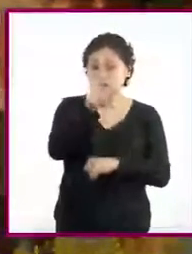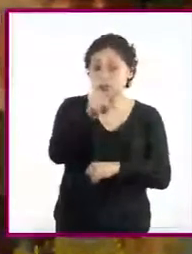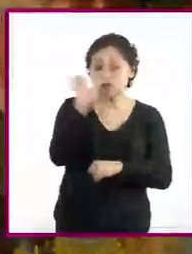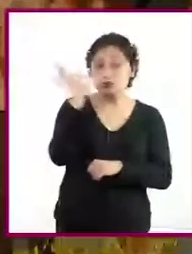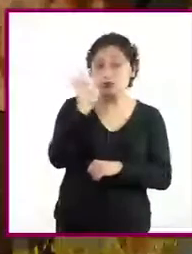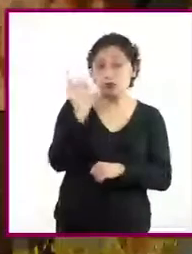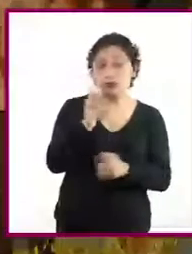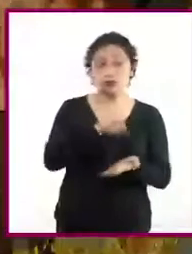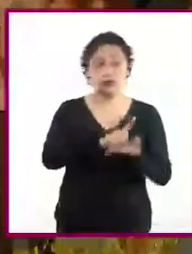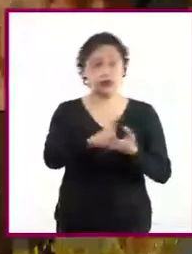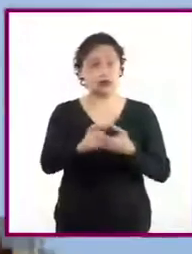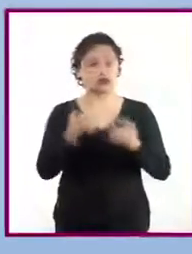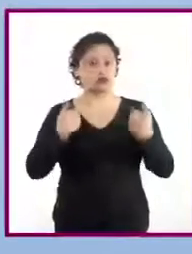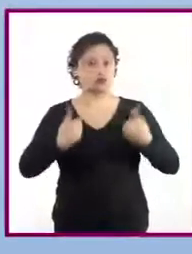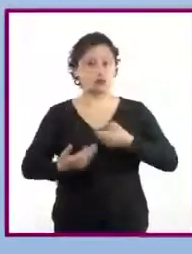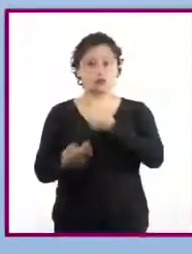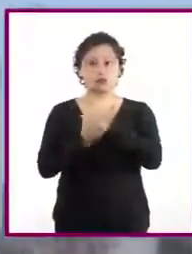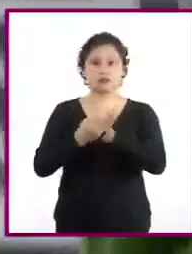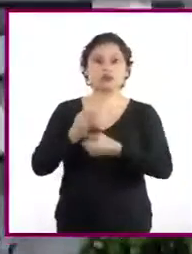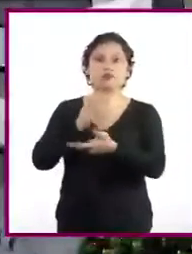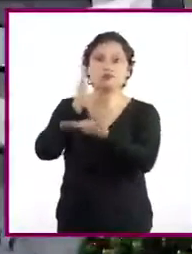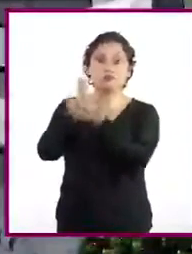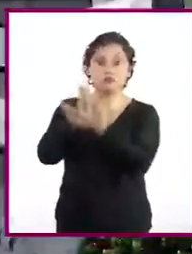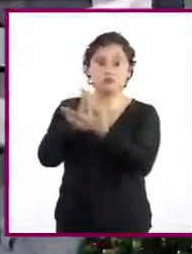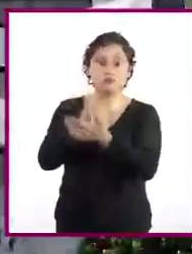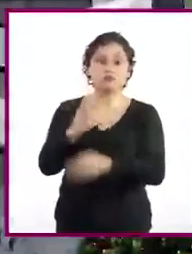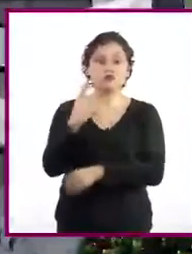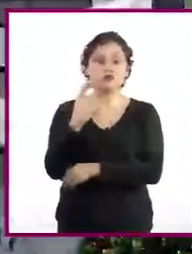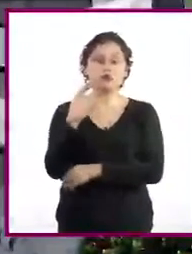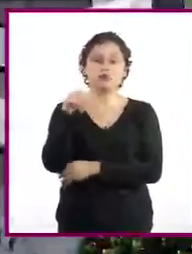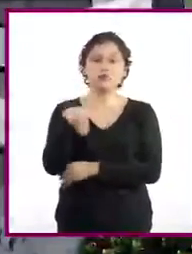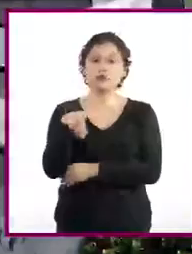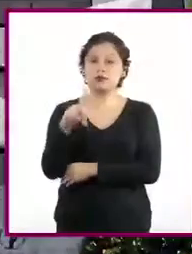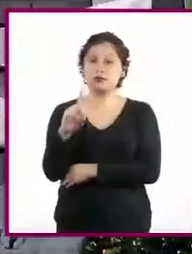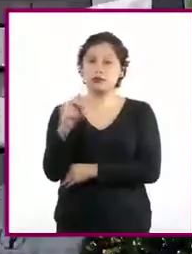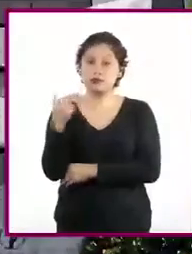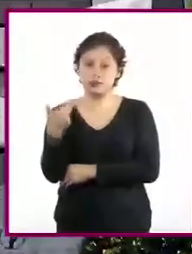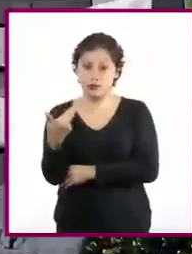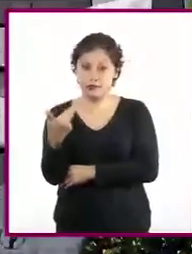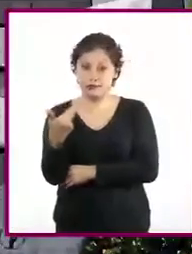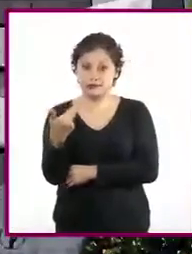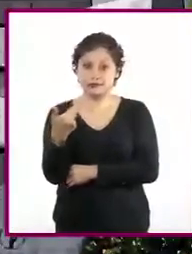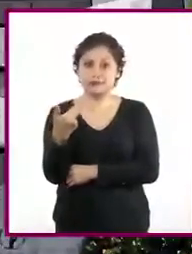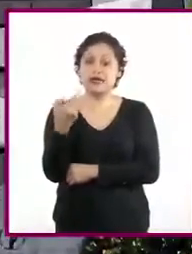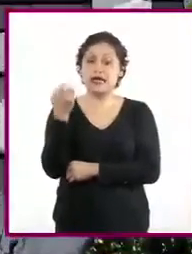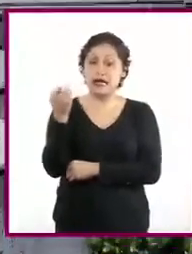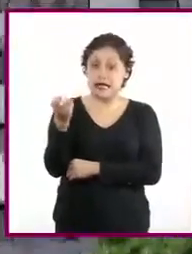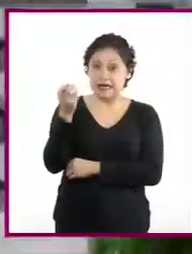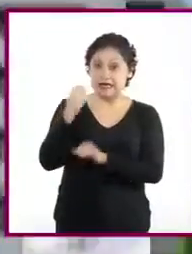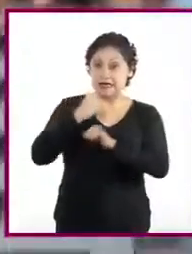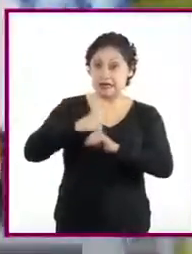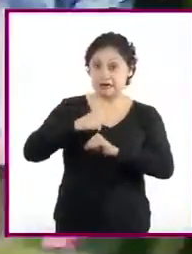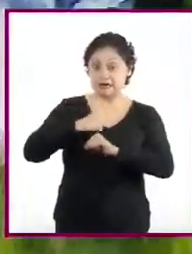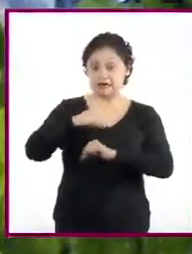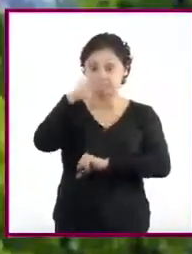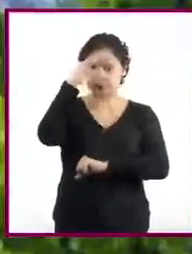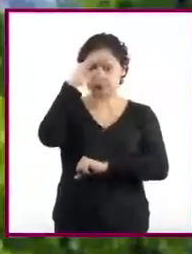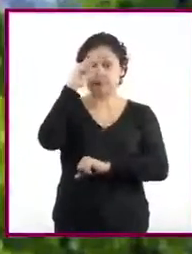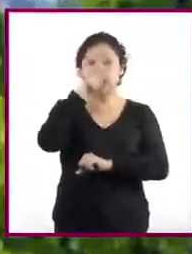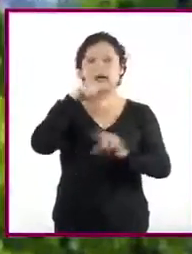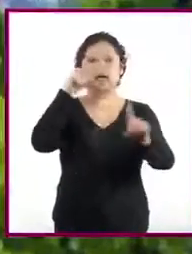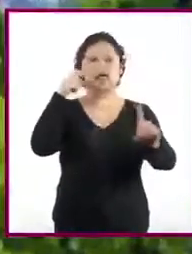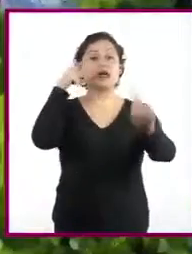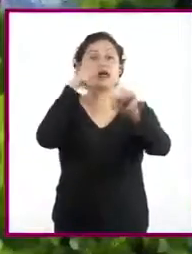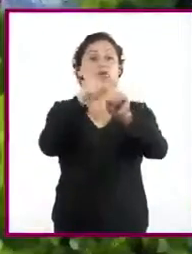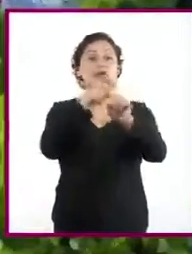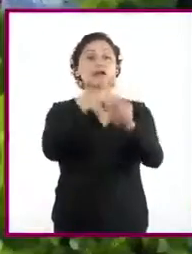para hacer valer los derechos son la Comisión Nacional de los Derechos Humanos, que se encarga de cuidar y hacer valer los derechos